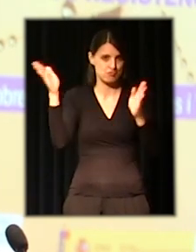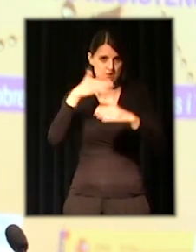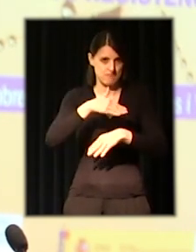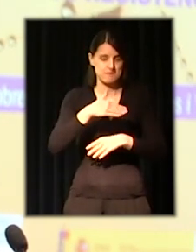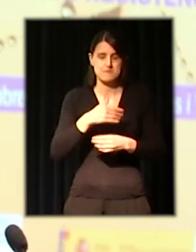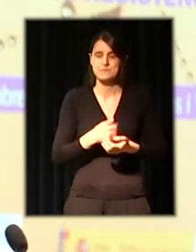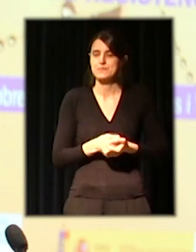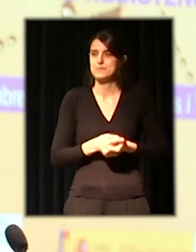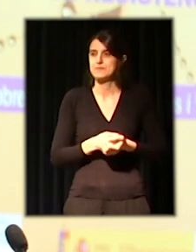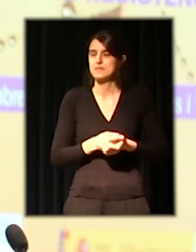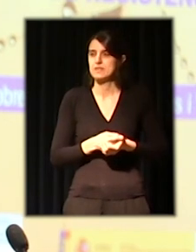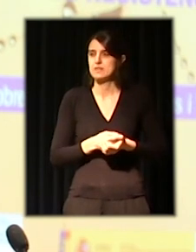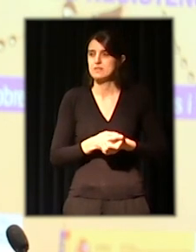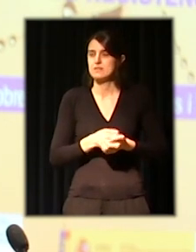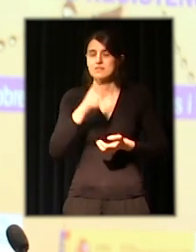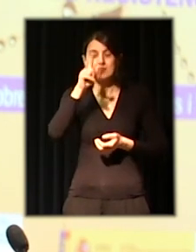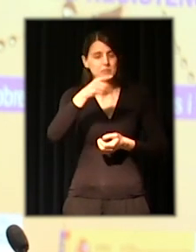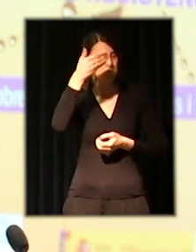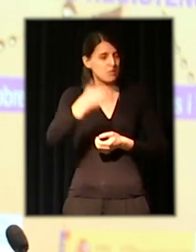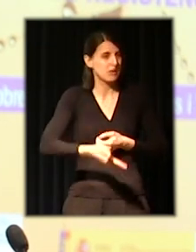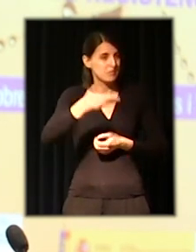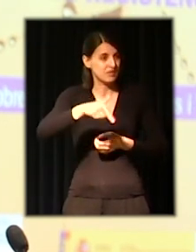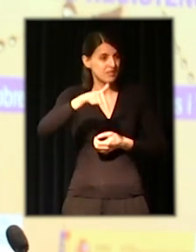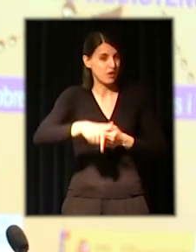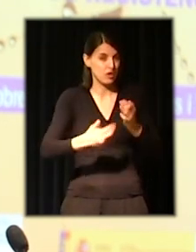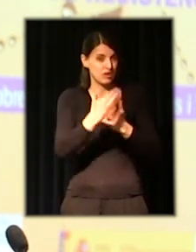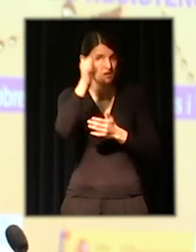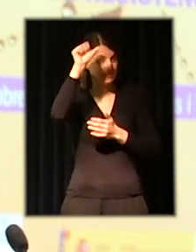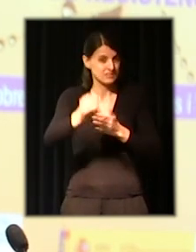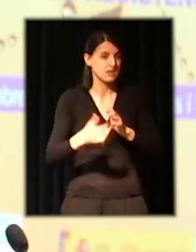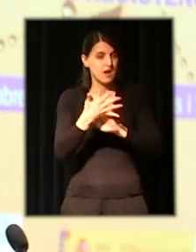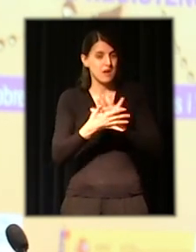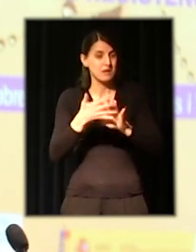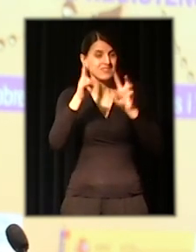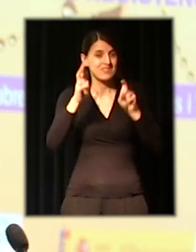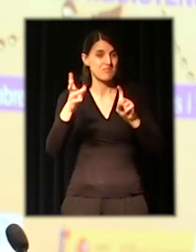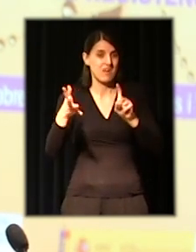importante, ¿no? Creo que también es importante, vamos a hablar durante todo este tiempo de violencia institucional,